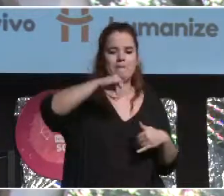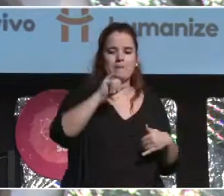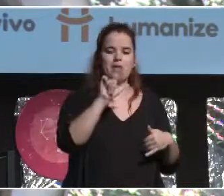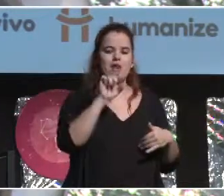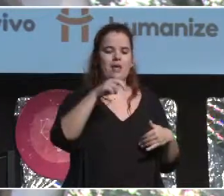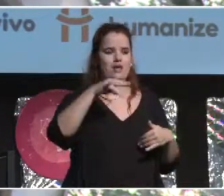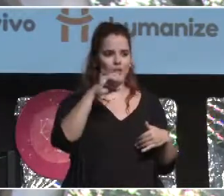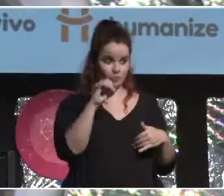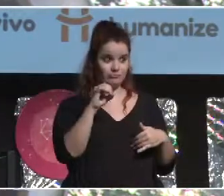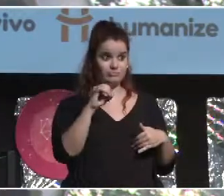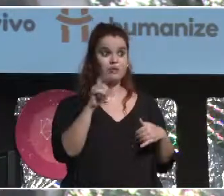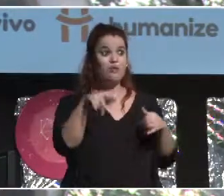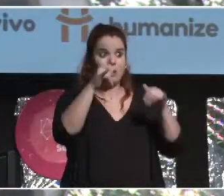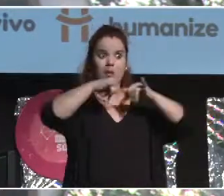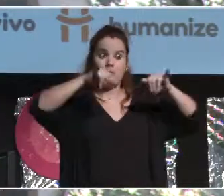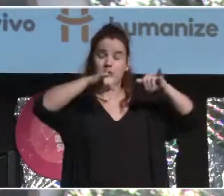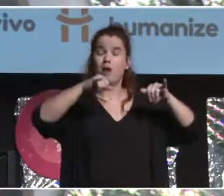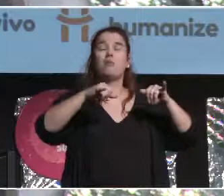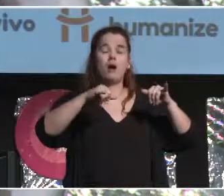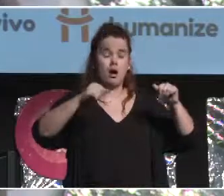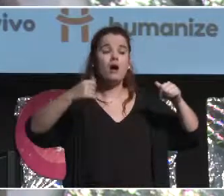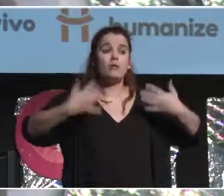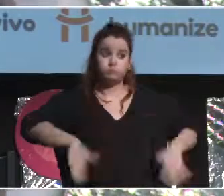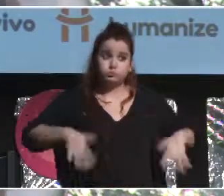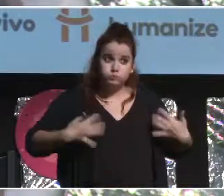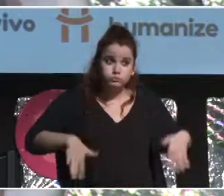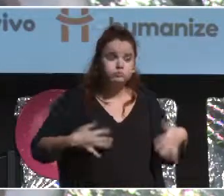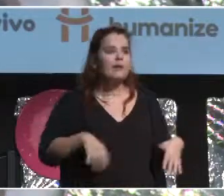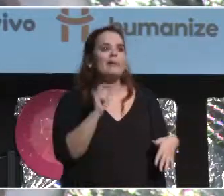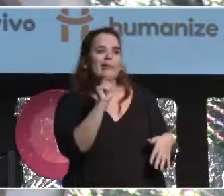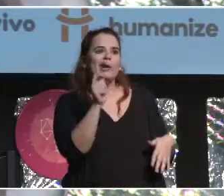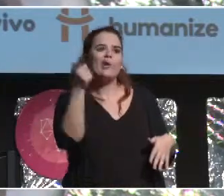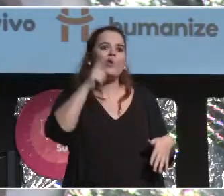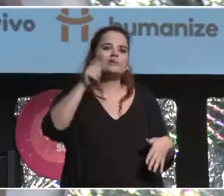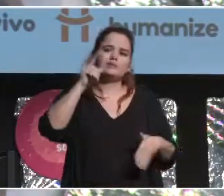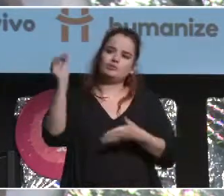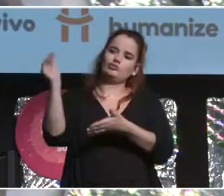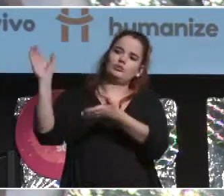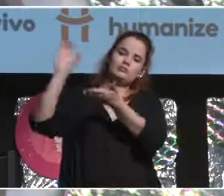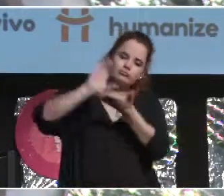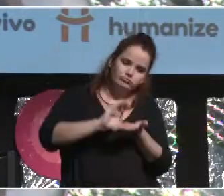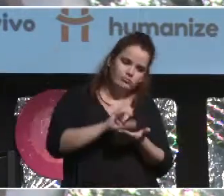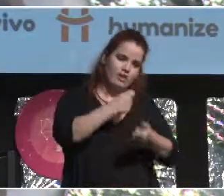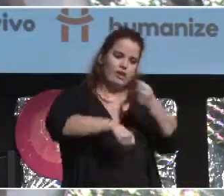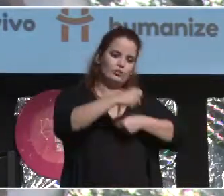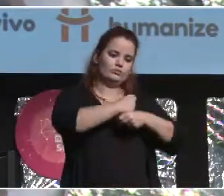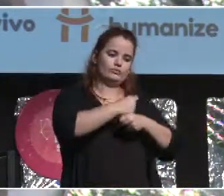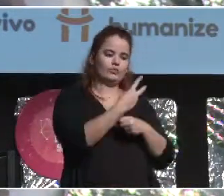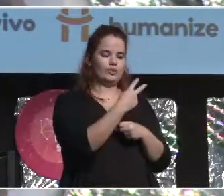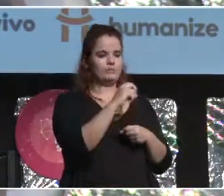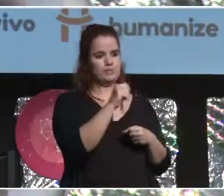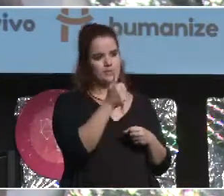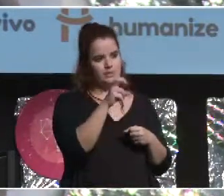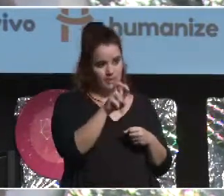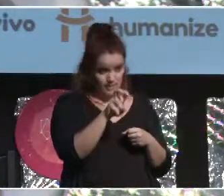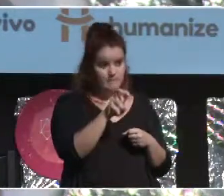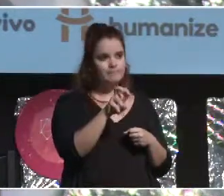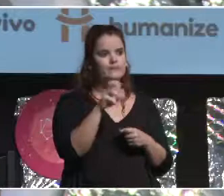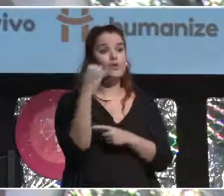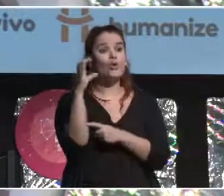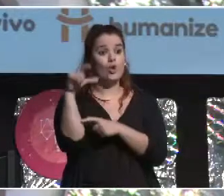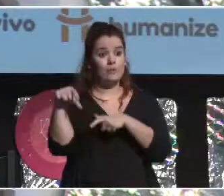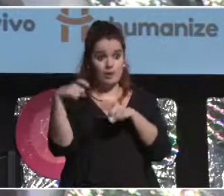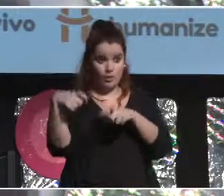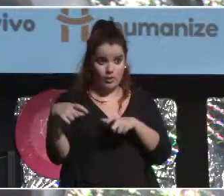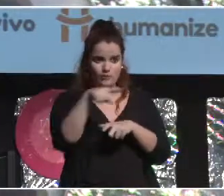la sociedad civil para hacer un seguimiento a la nueva agenda en 2015. Colombia, si ustedes no lo saben,